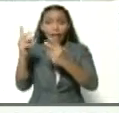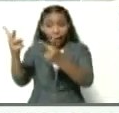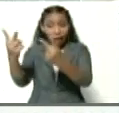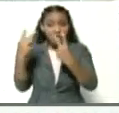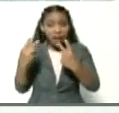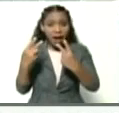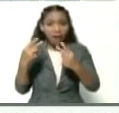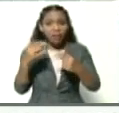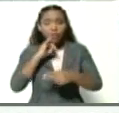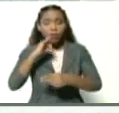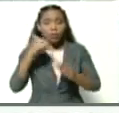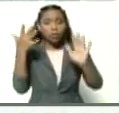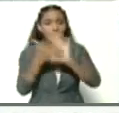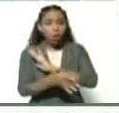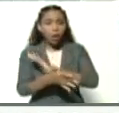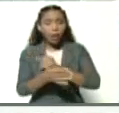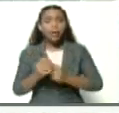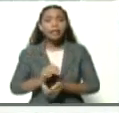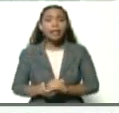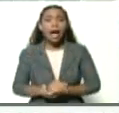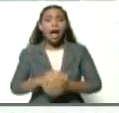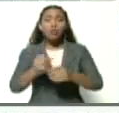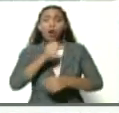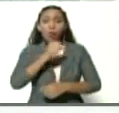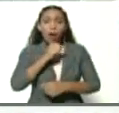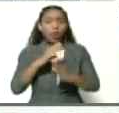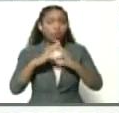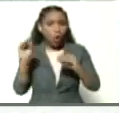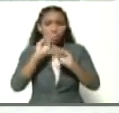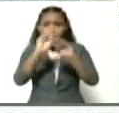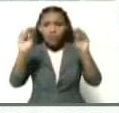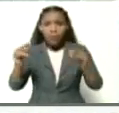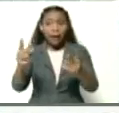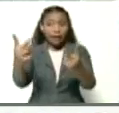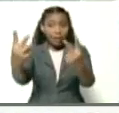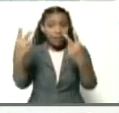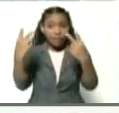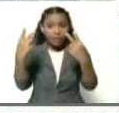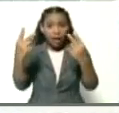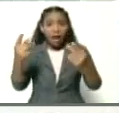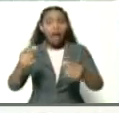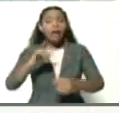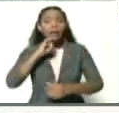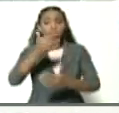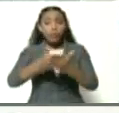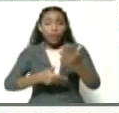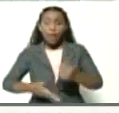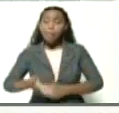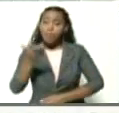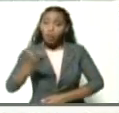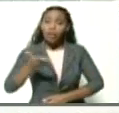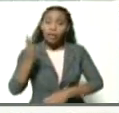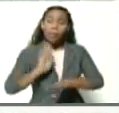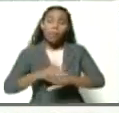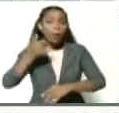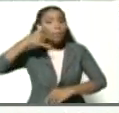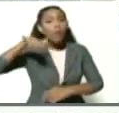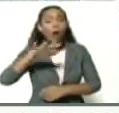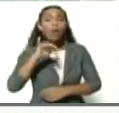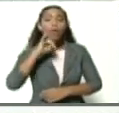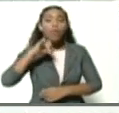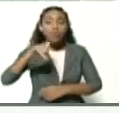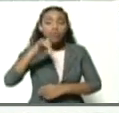a la sobrina, a su hijo, a su abuela, para que escuche el reporte, es importante, porque un pueblo